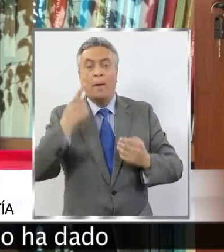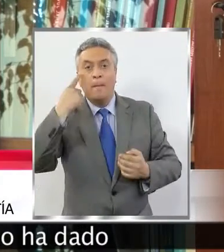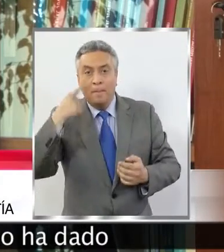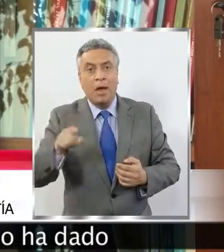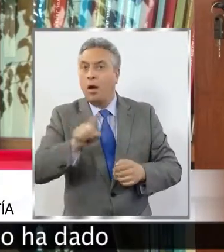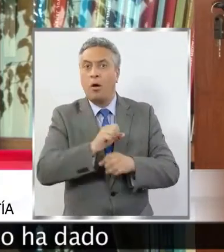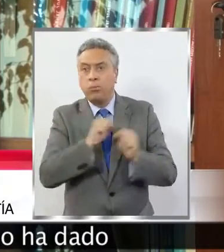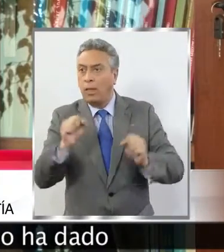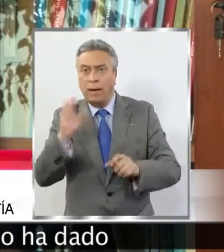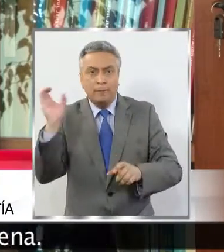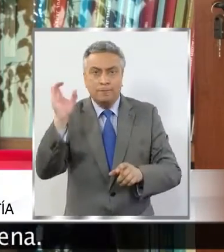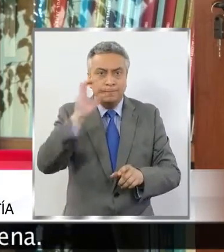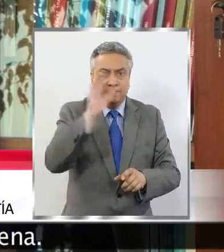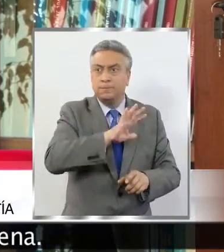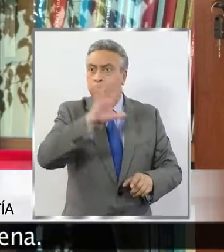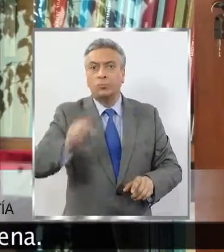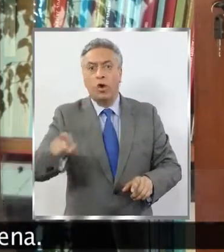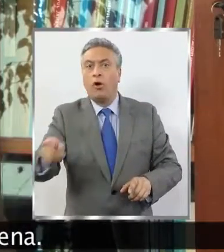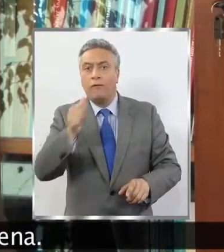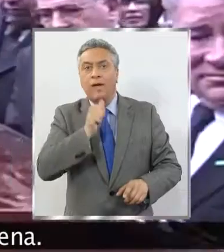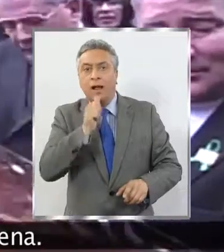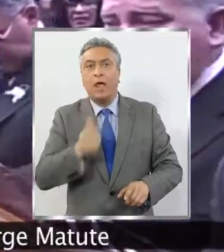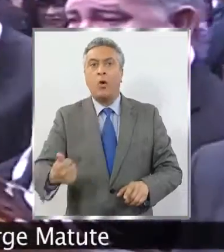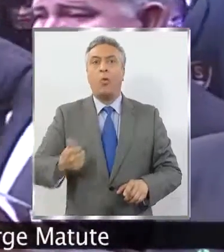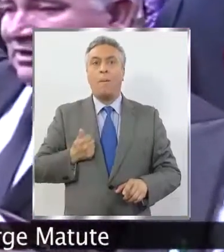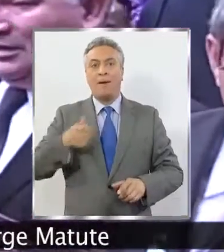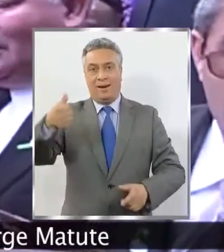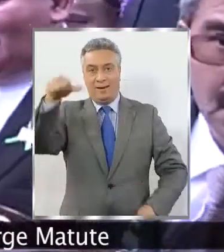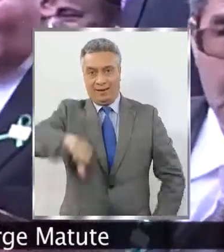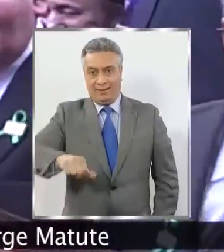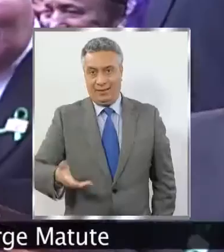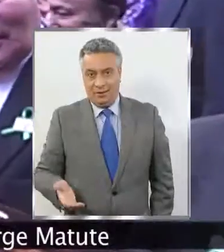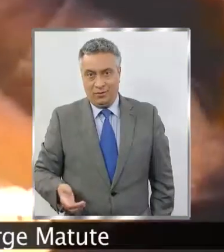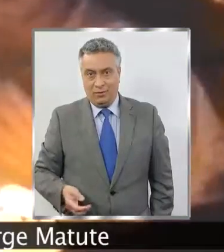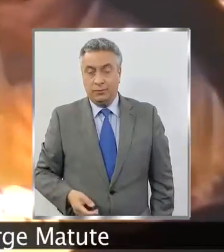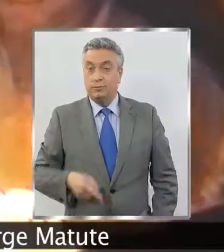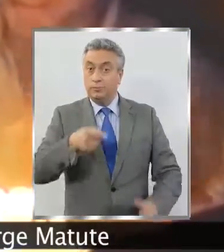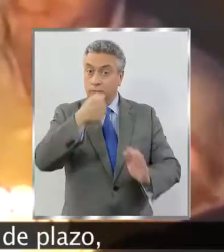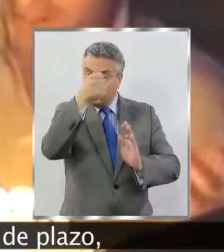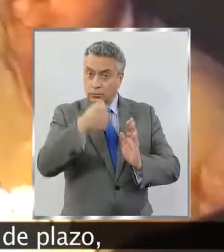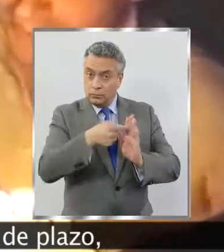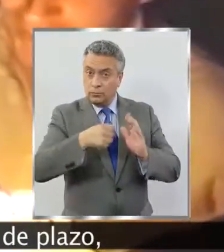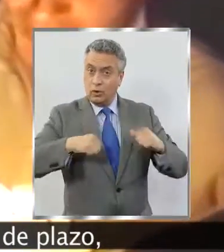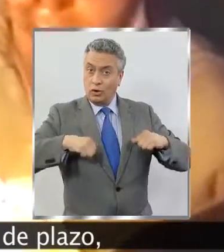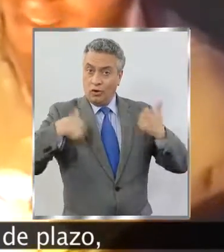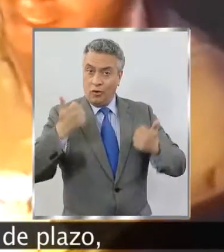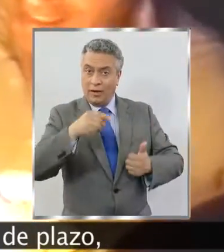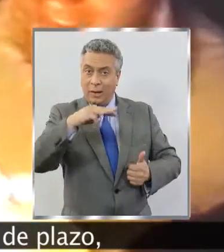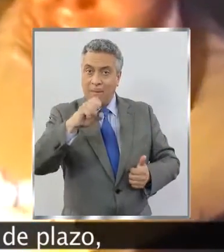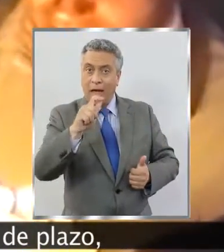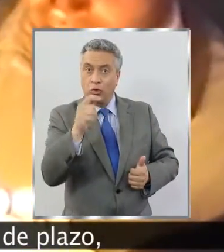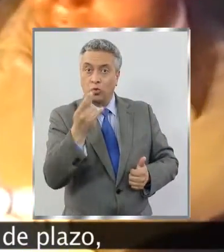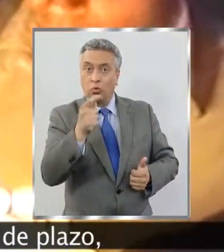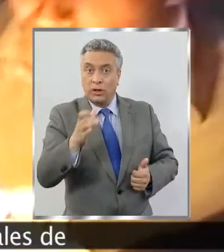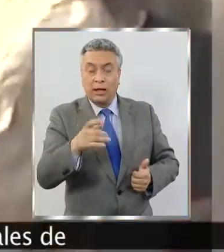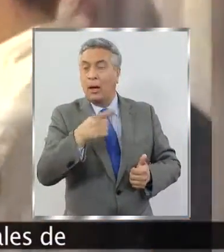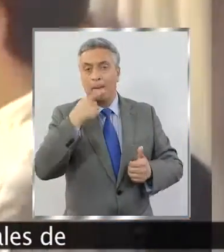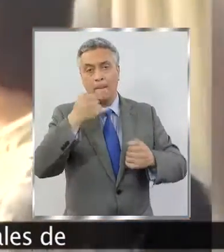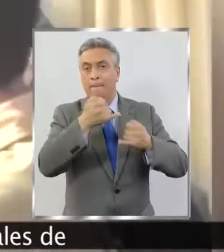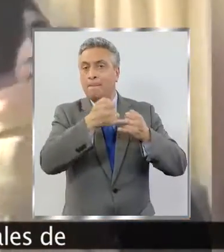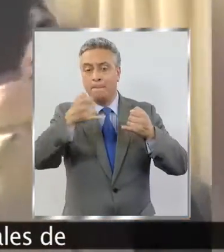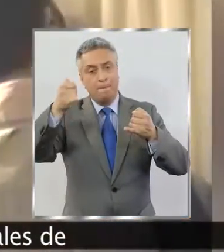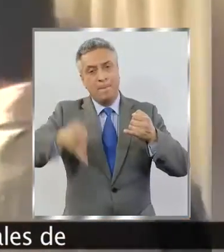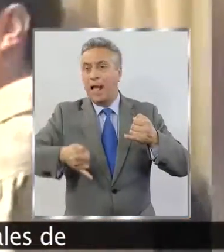posible ser ubicada o no ha dado cumplimiento a la pena. Aunque el homicidio de Jorge Matute queda virtualmente fuera de plazo, la